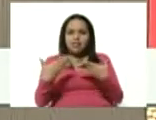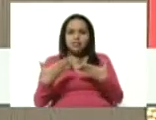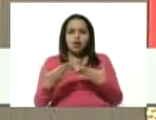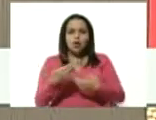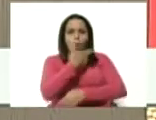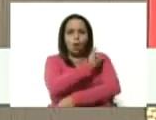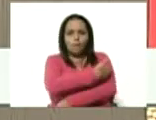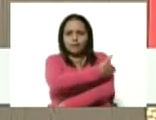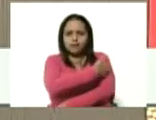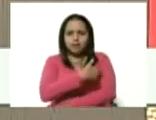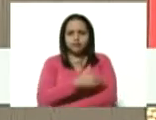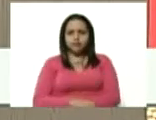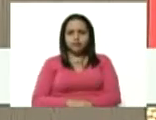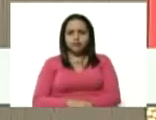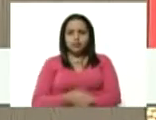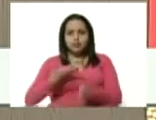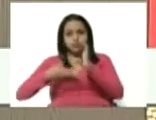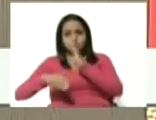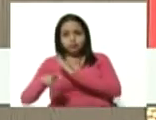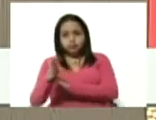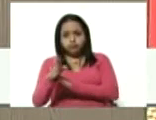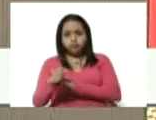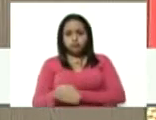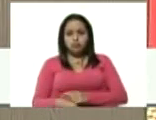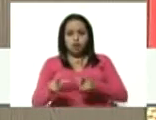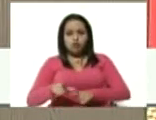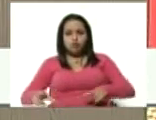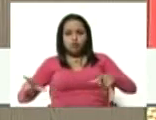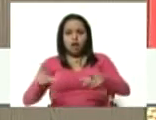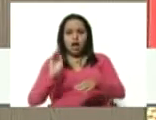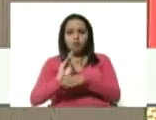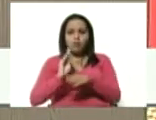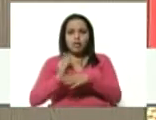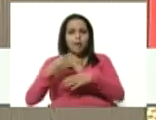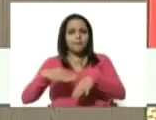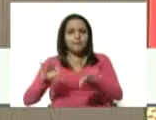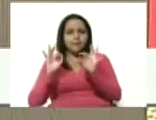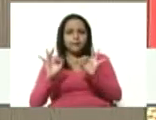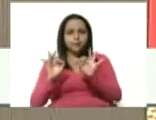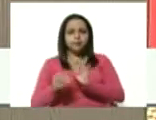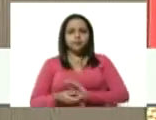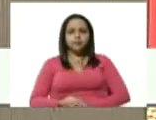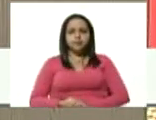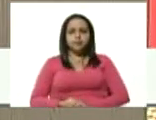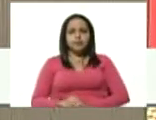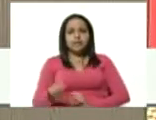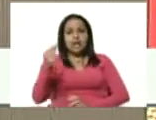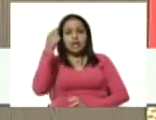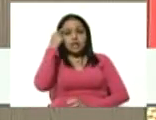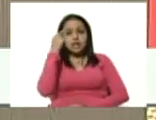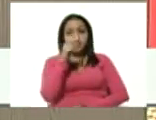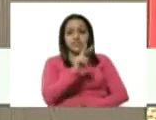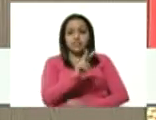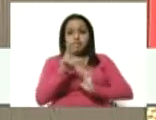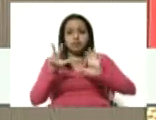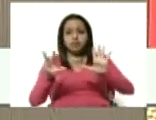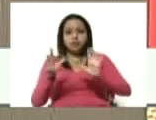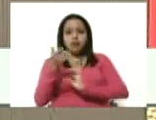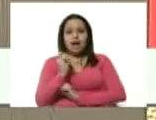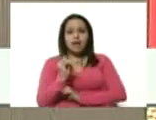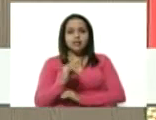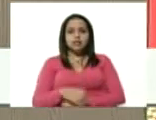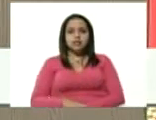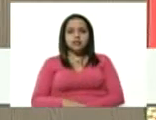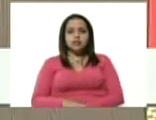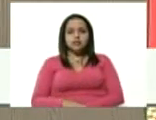Centinela. Inmediatamente fue ingresado en una unidad de cuidados intensivos y bueno, el día 28 presentó